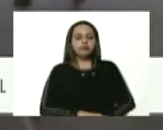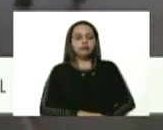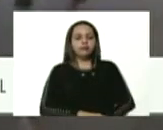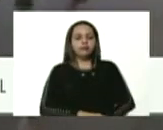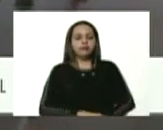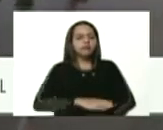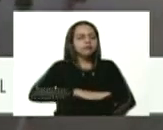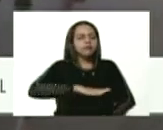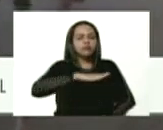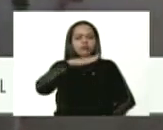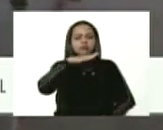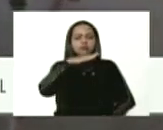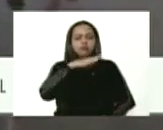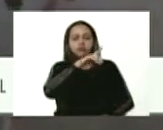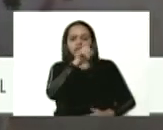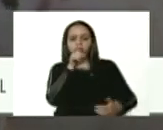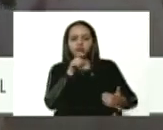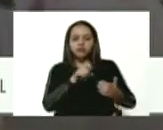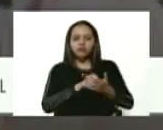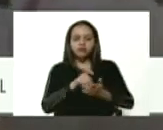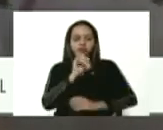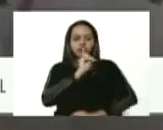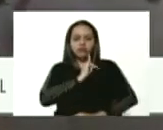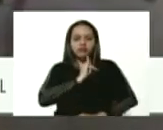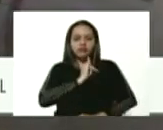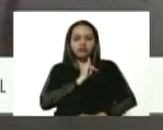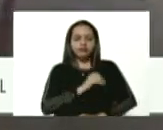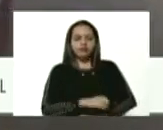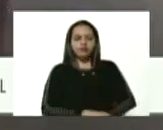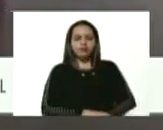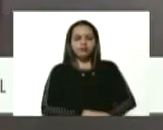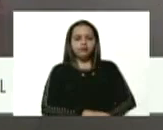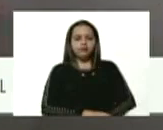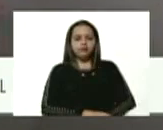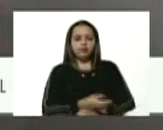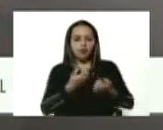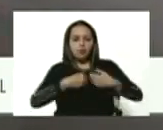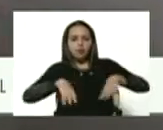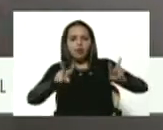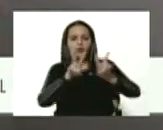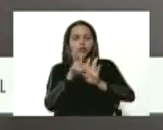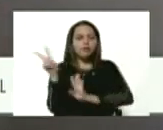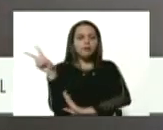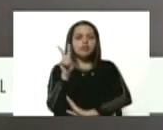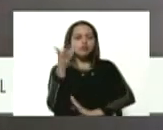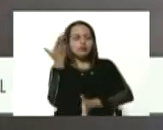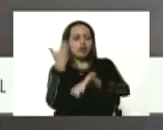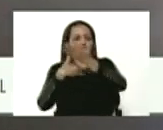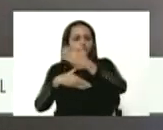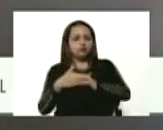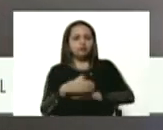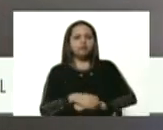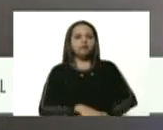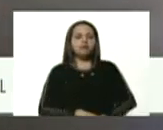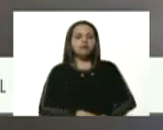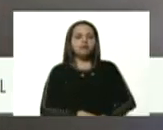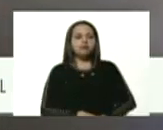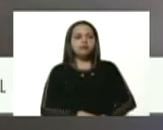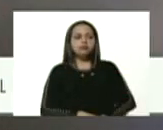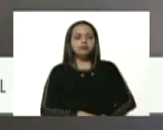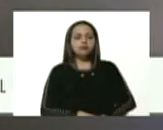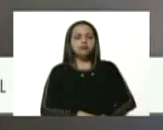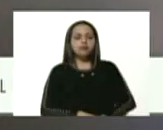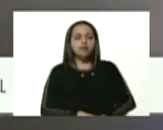plena y totalmente identificado con los valores de la venezolanidad, de